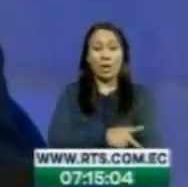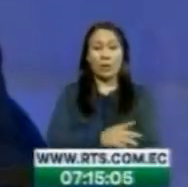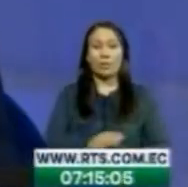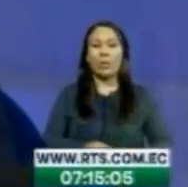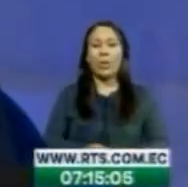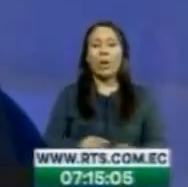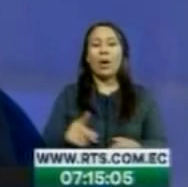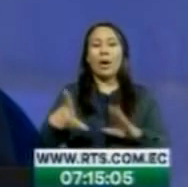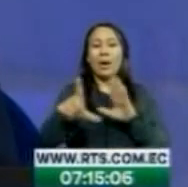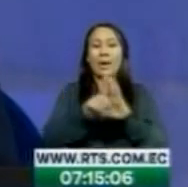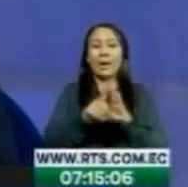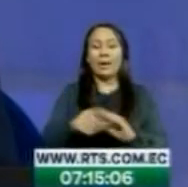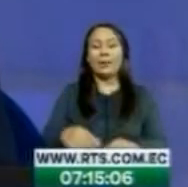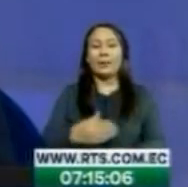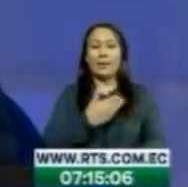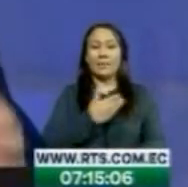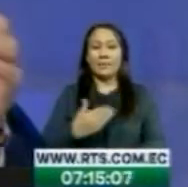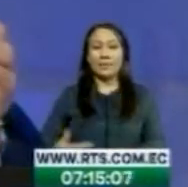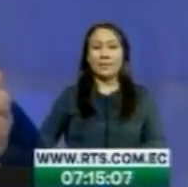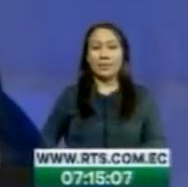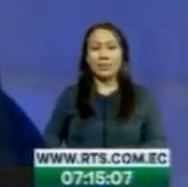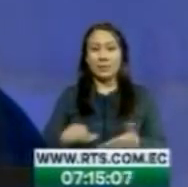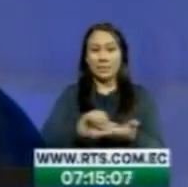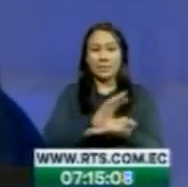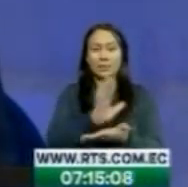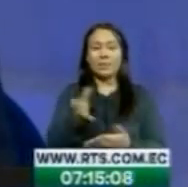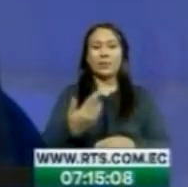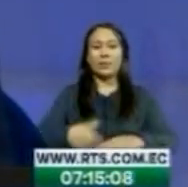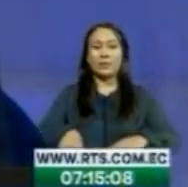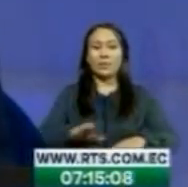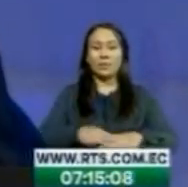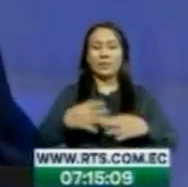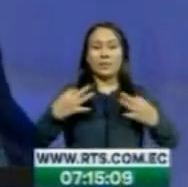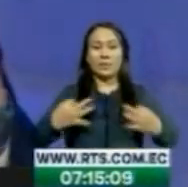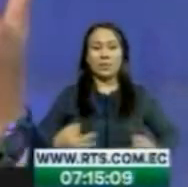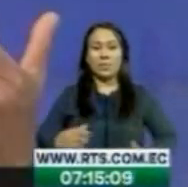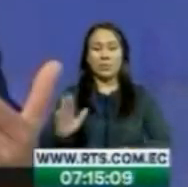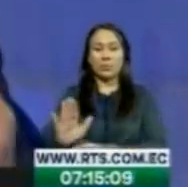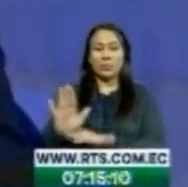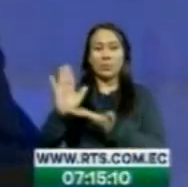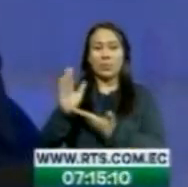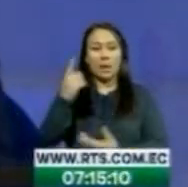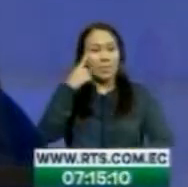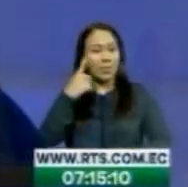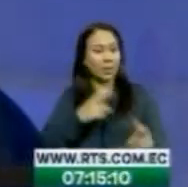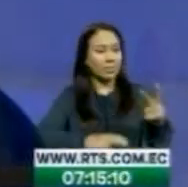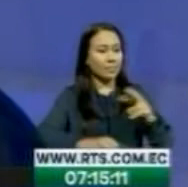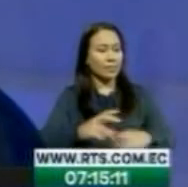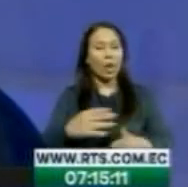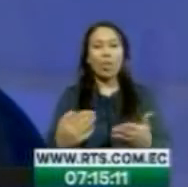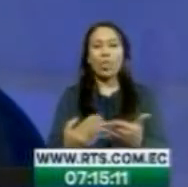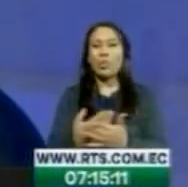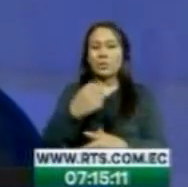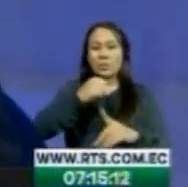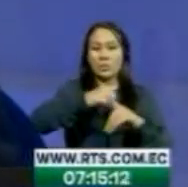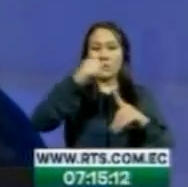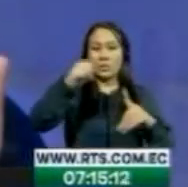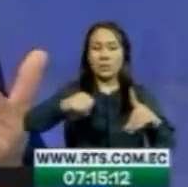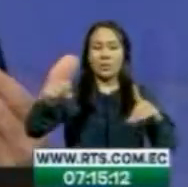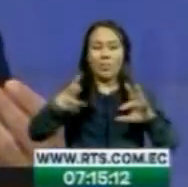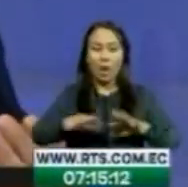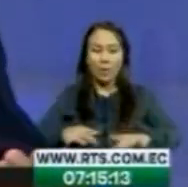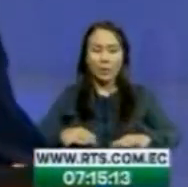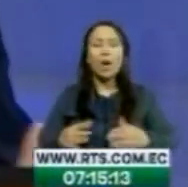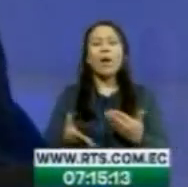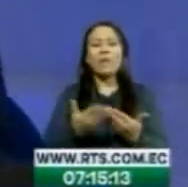proyecto enviado por el señor presidente en la Asamblea, como Seguridad Social hemos trabajado para adecuar todos nuestros sistemas informáticos y brindar